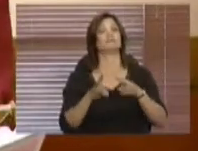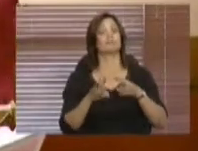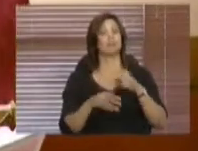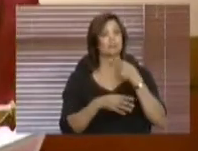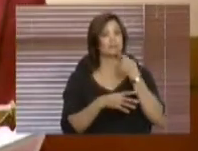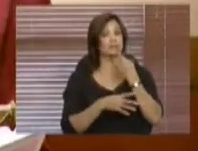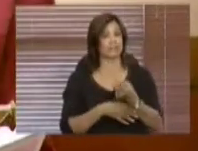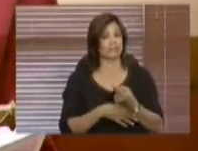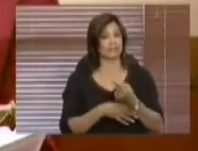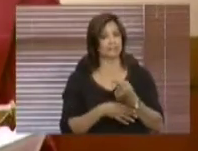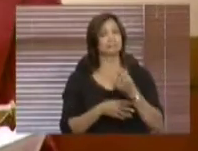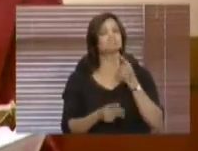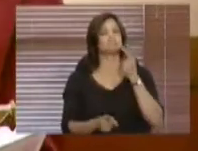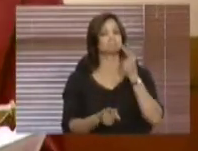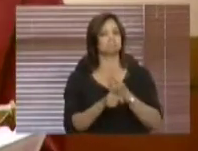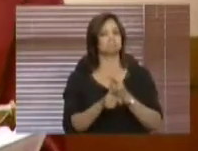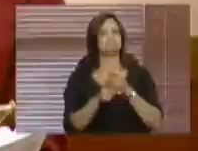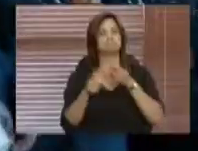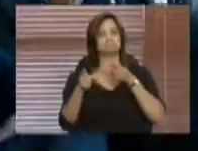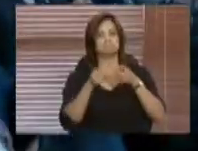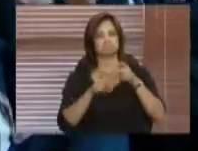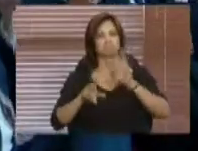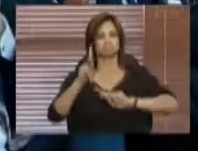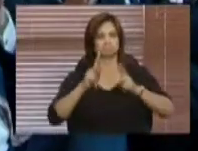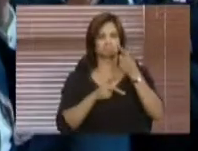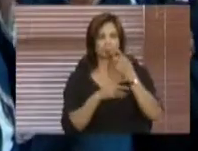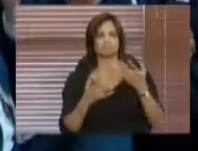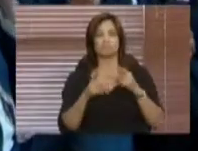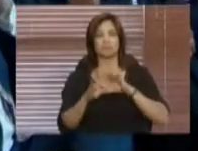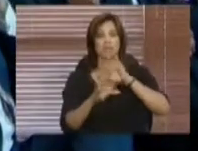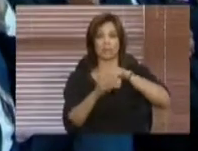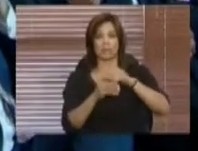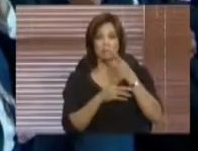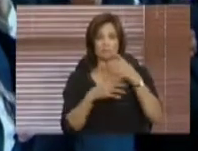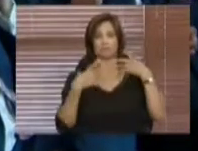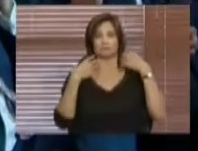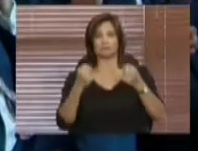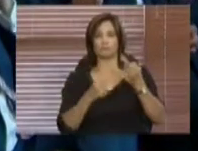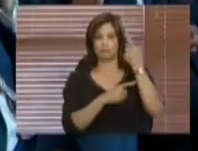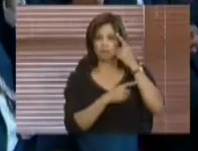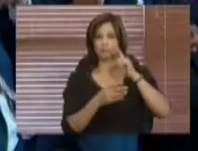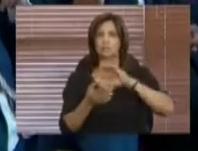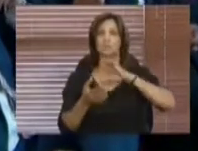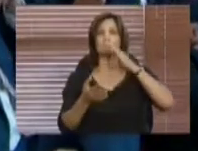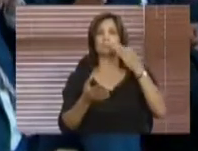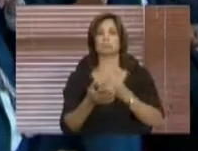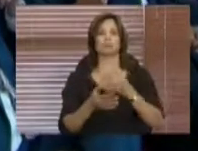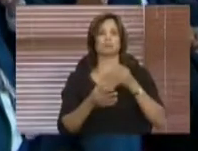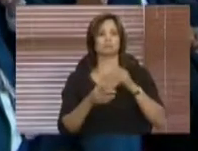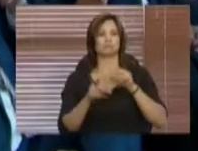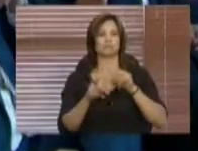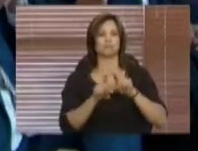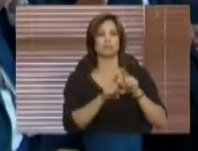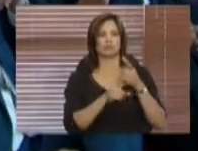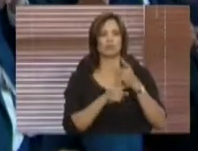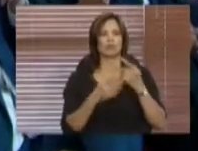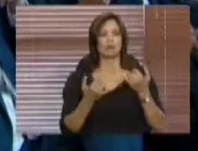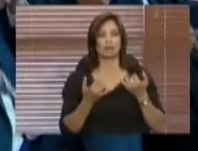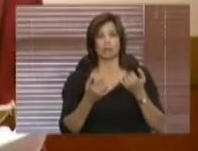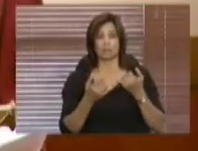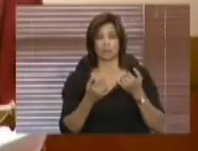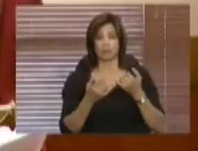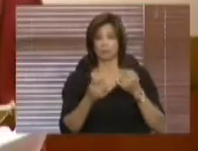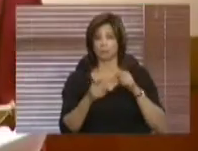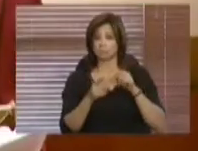repito, legítimo de control ciudadano que coadyuva al fortalecimiento del poder jurisdiccional. La crítica como